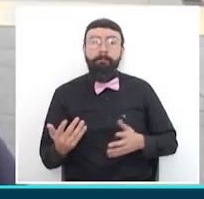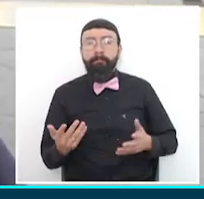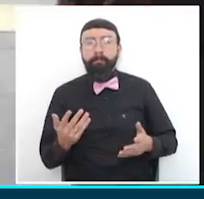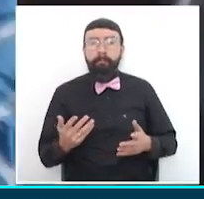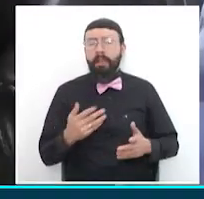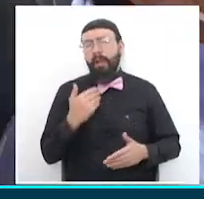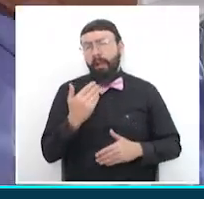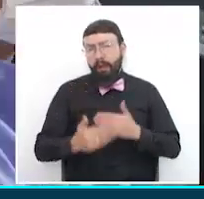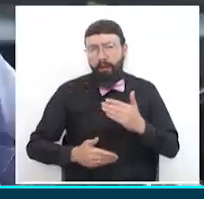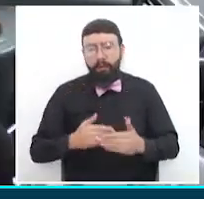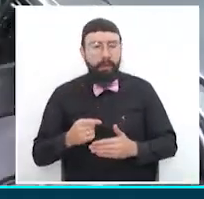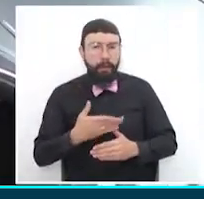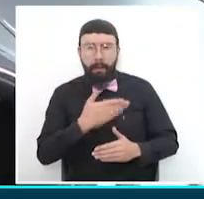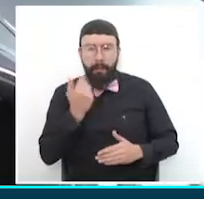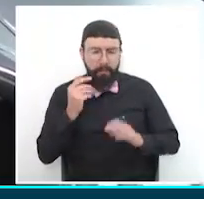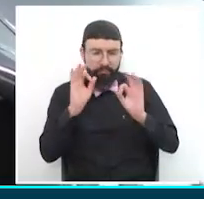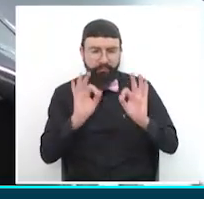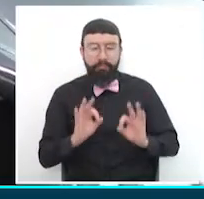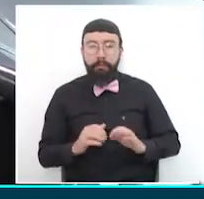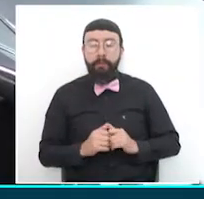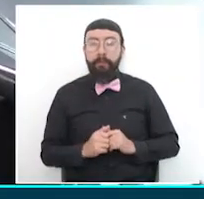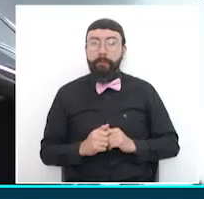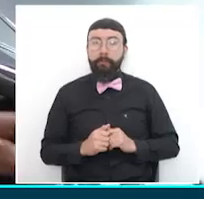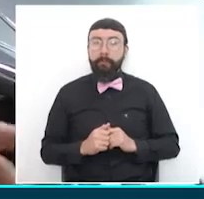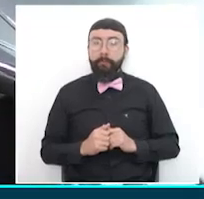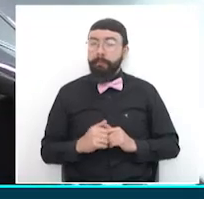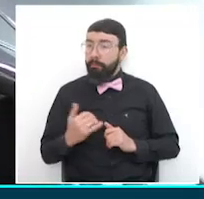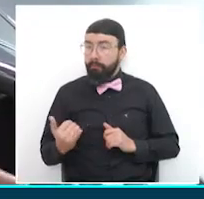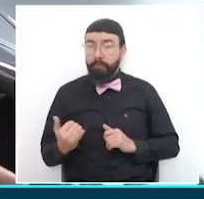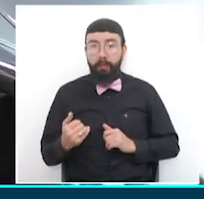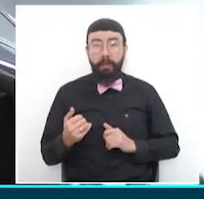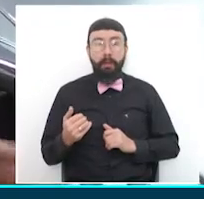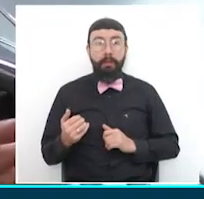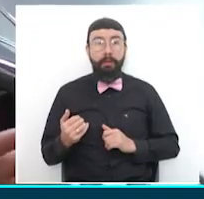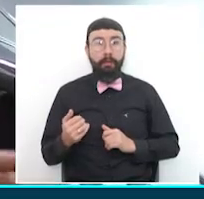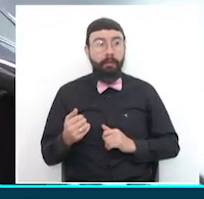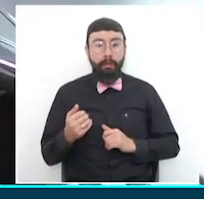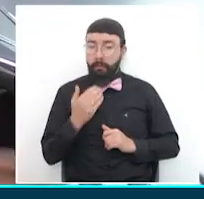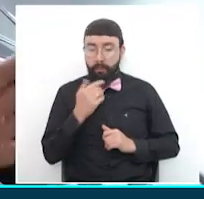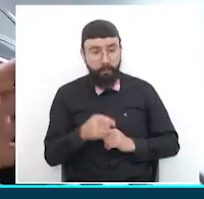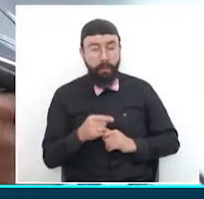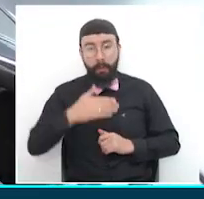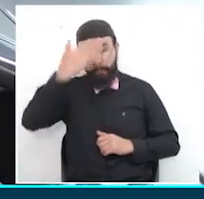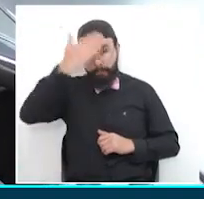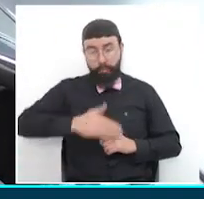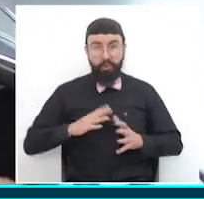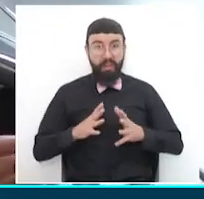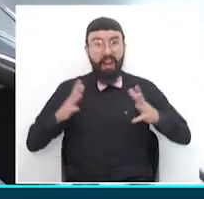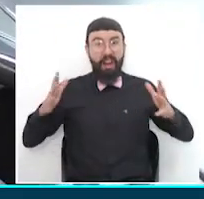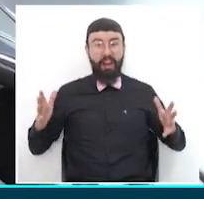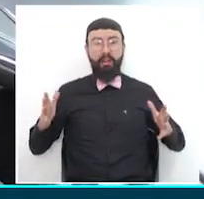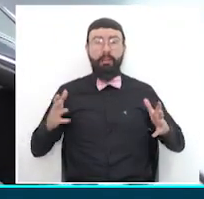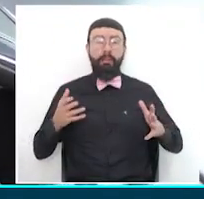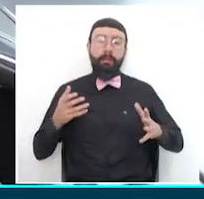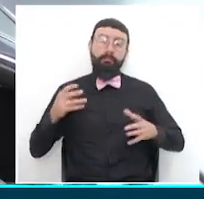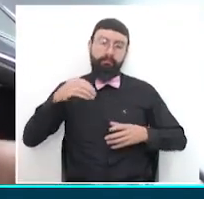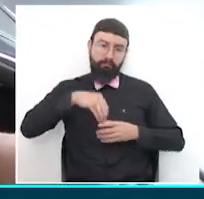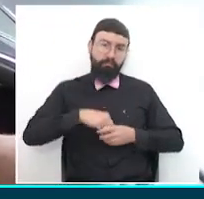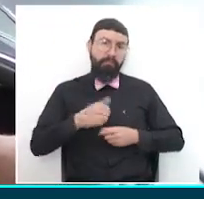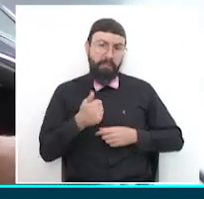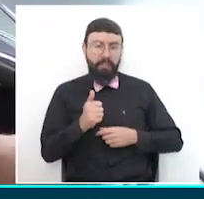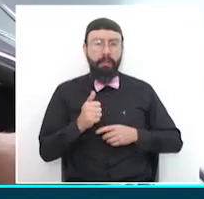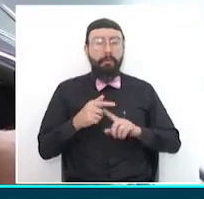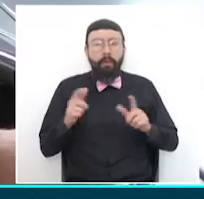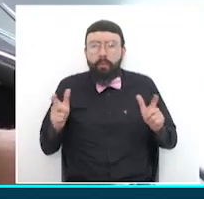marchen como de la mejor manera. No llevar más de 10 personas, en este caso que el bus es grande, que cuando es más pequeño para